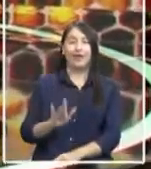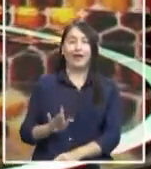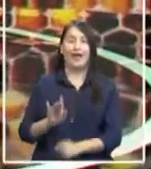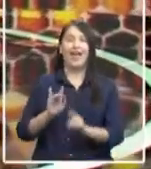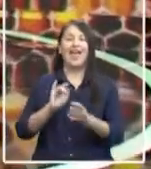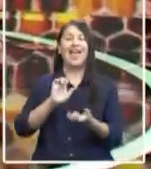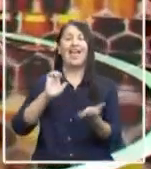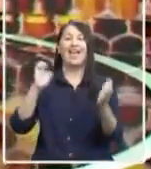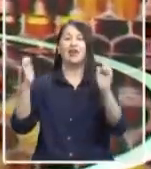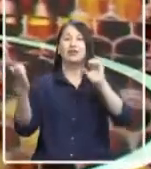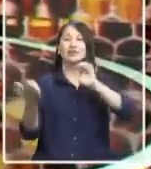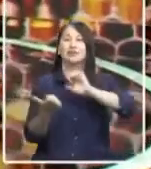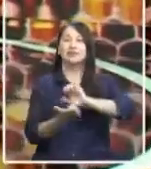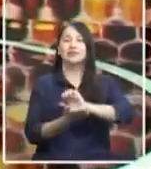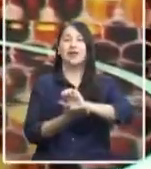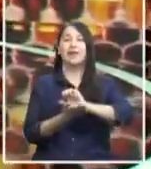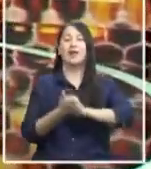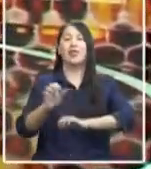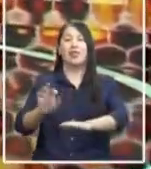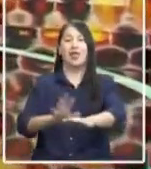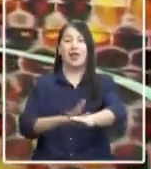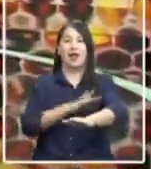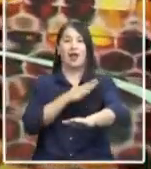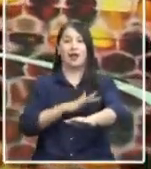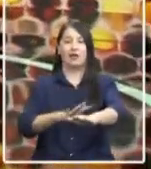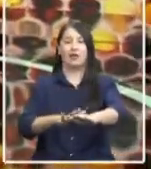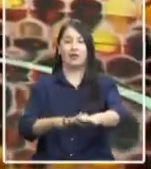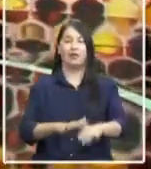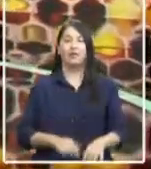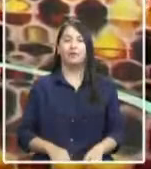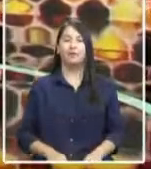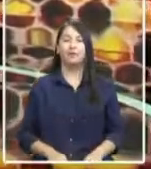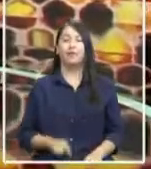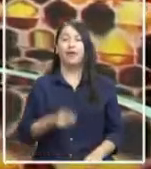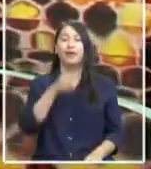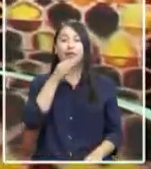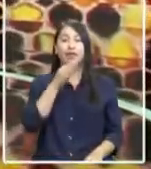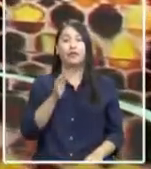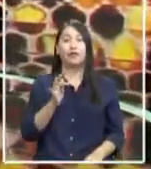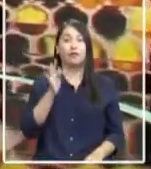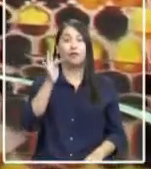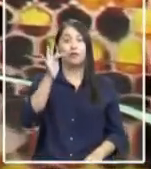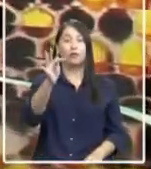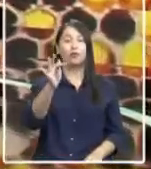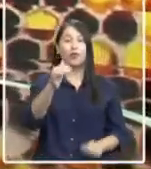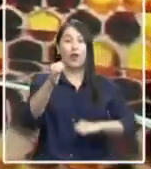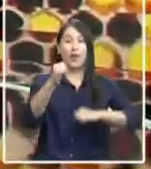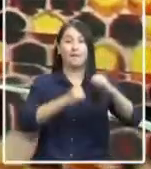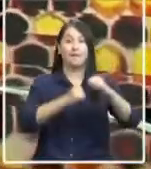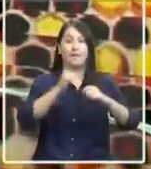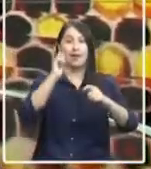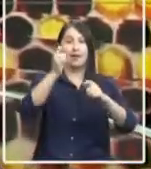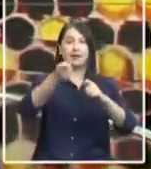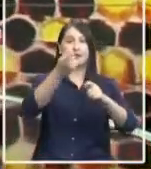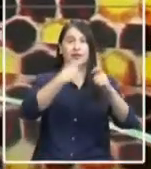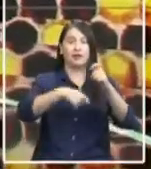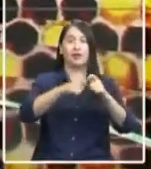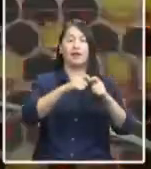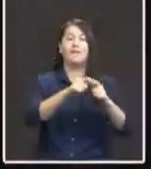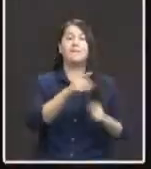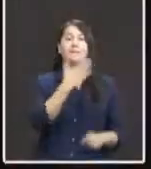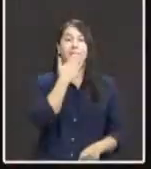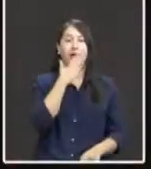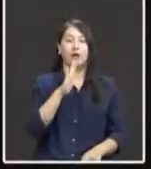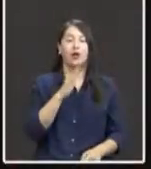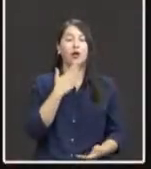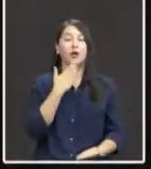ecosistemas marinos. Ha mencionado en varias ocasiones que el futuro de las pesqueras mejorará cuando retomemos a